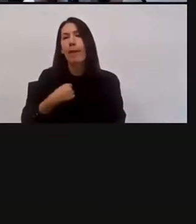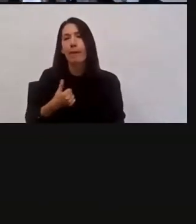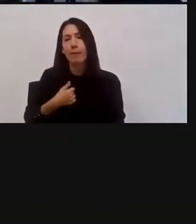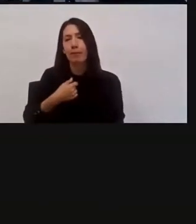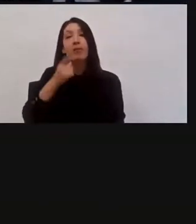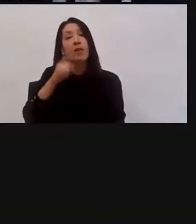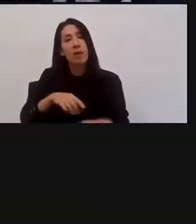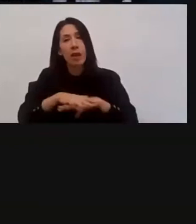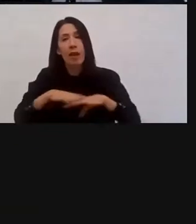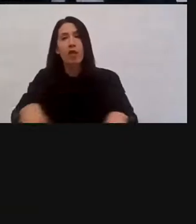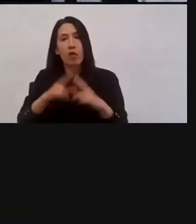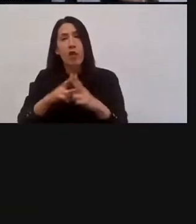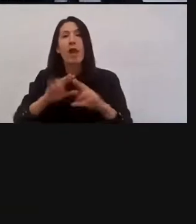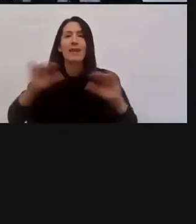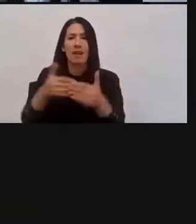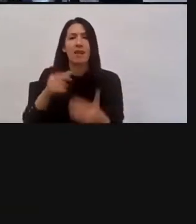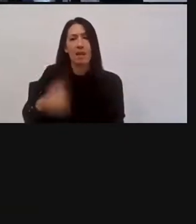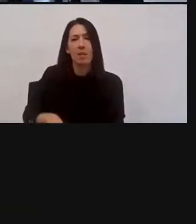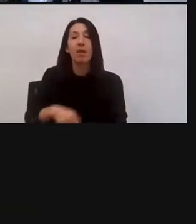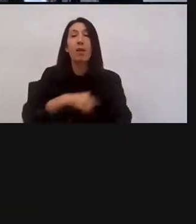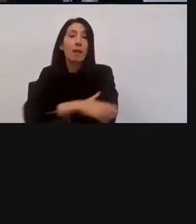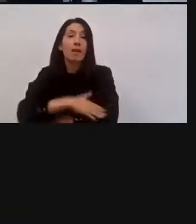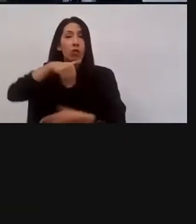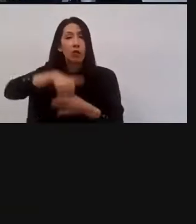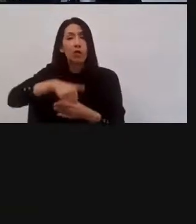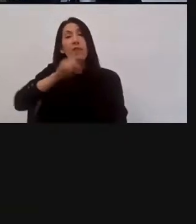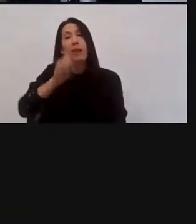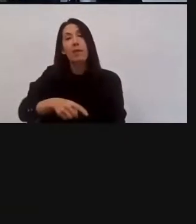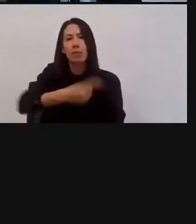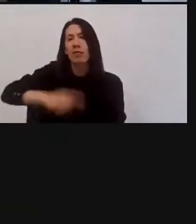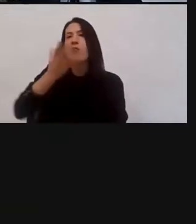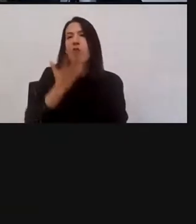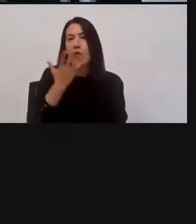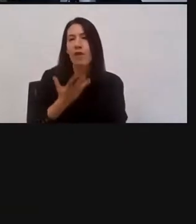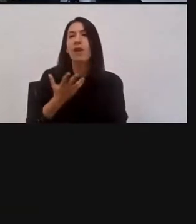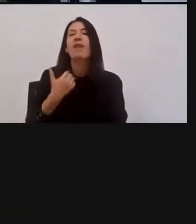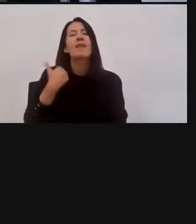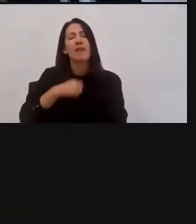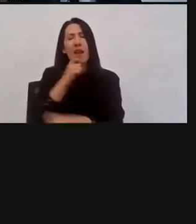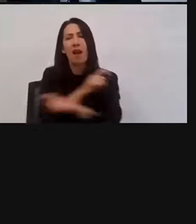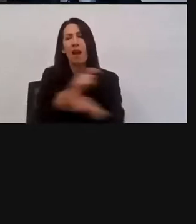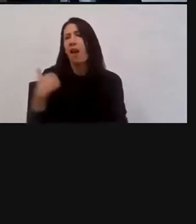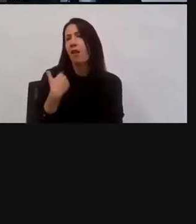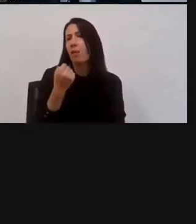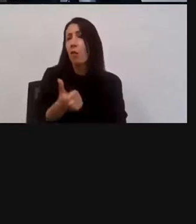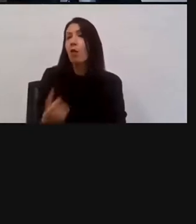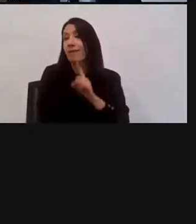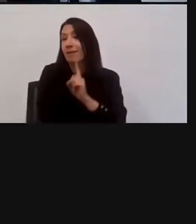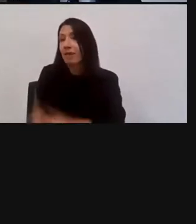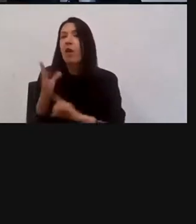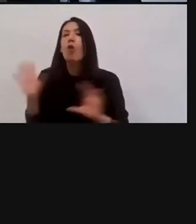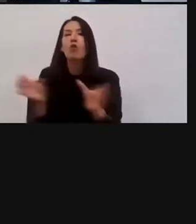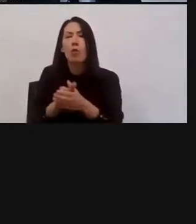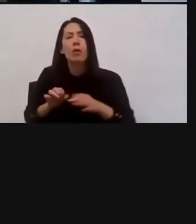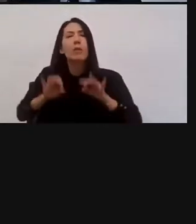en las redes sociales. El Ministerio del Interior también, como ustedes conocen, ha anunciado recientemente que creará grupos